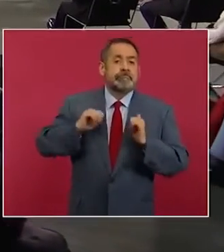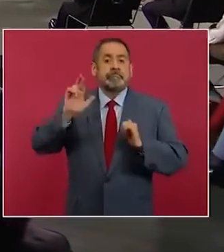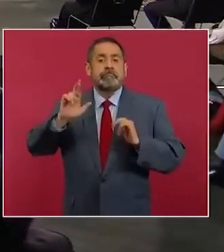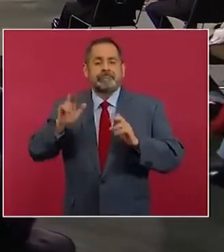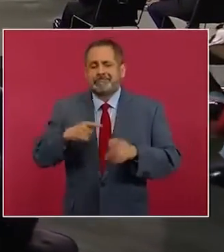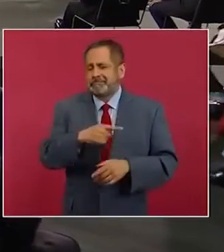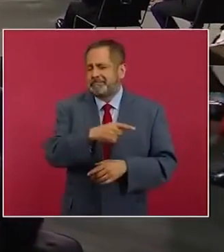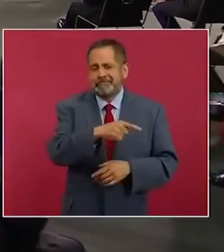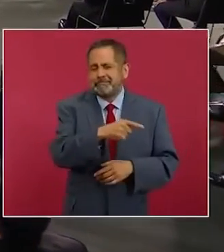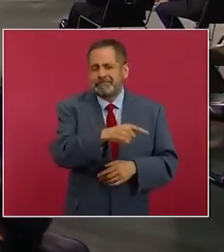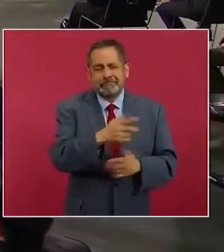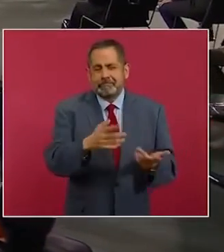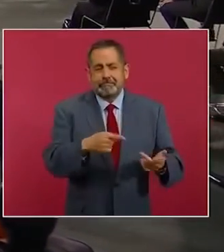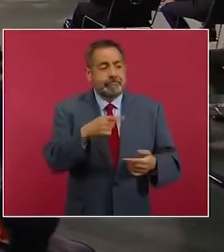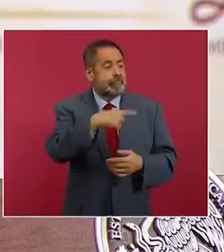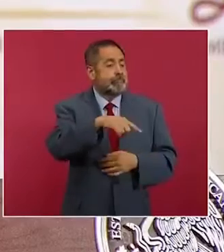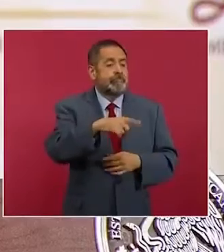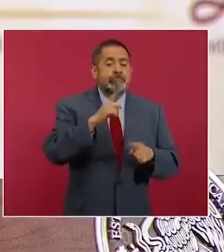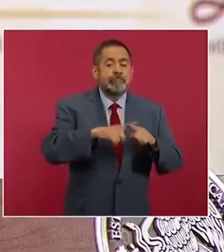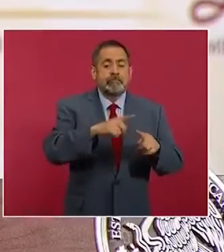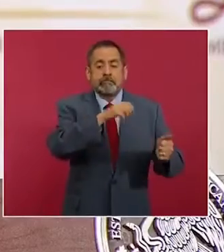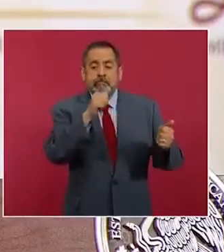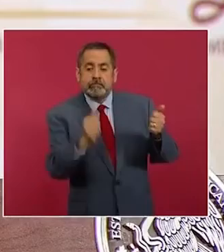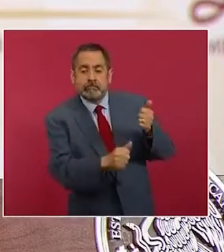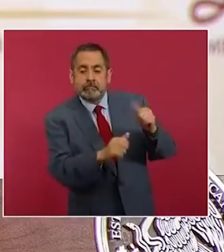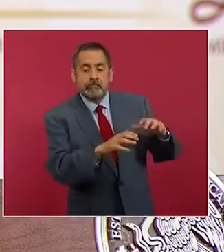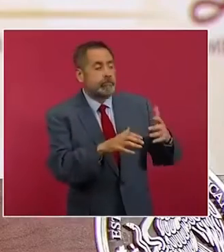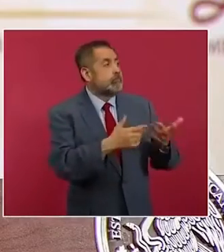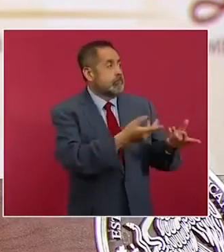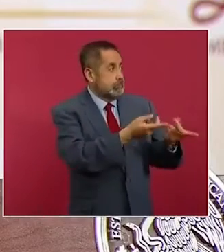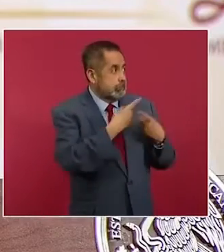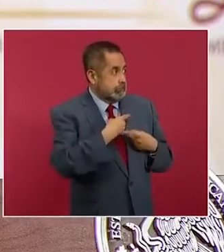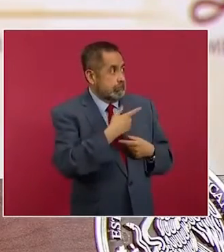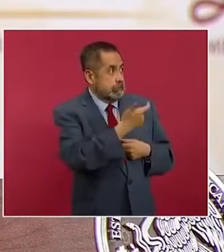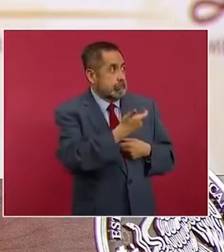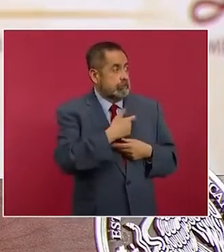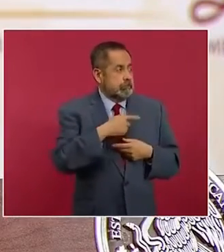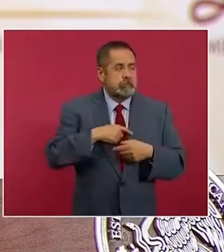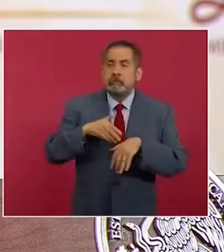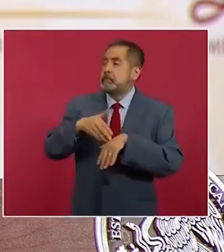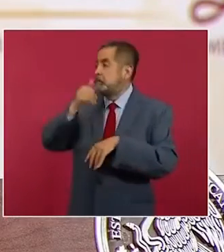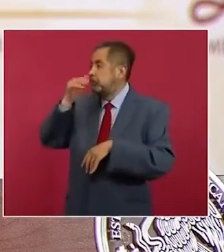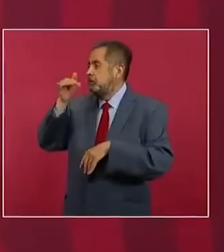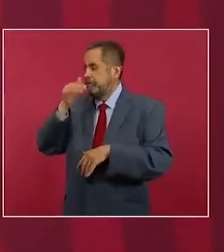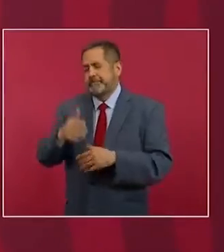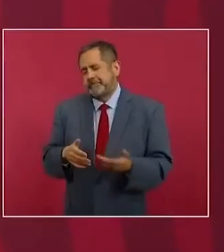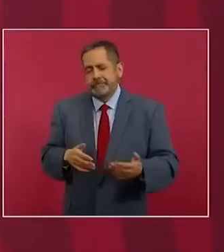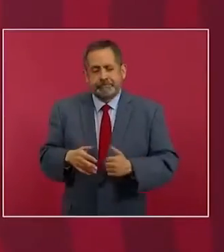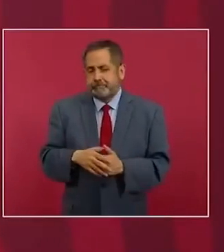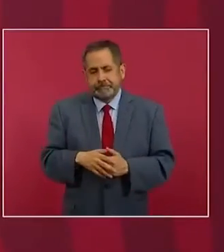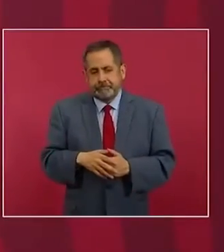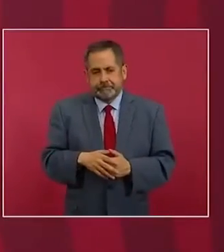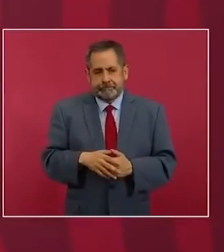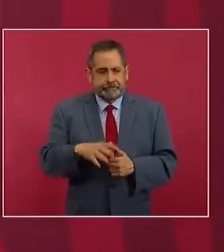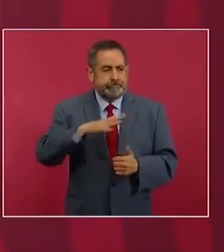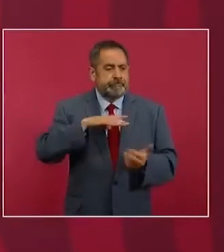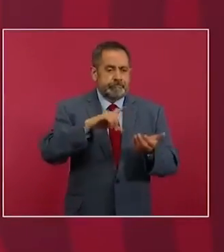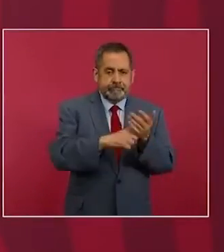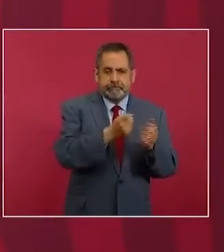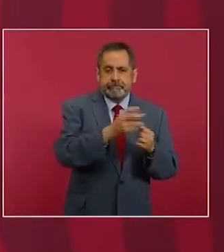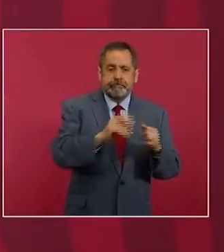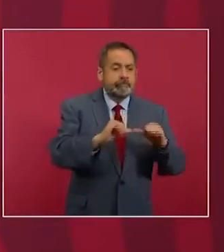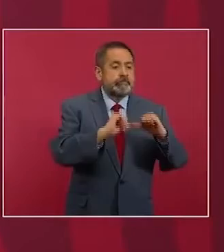que están al servicio de grupos de intereses creados. Incluso hay organizaciones